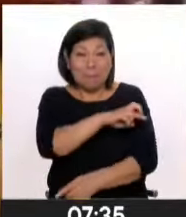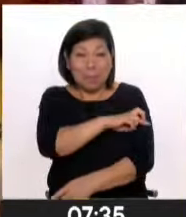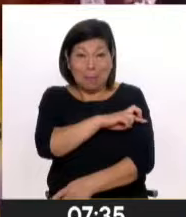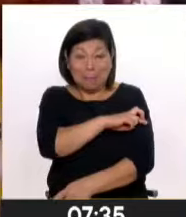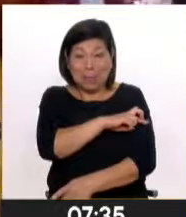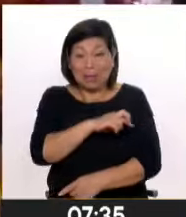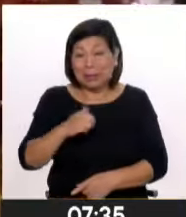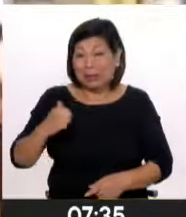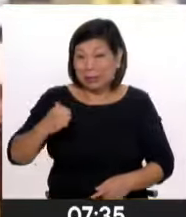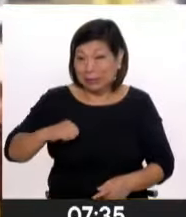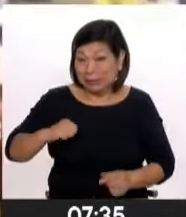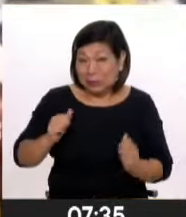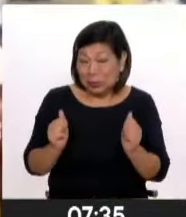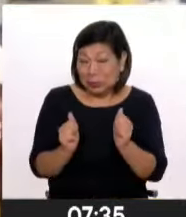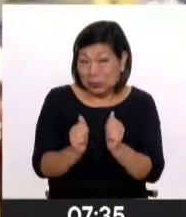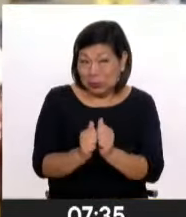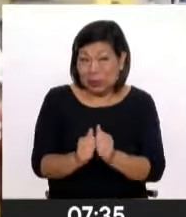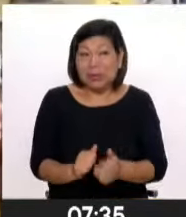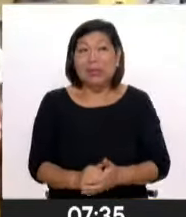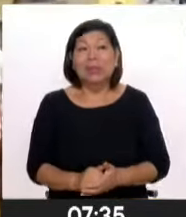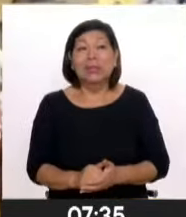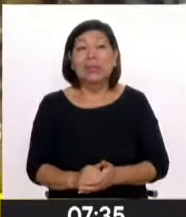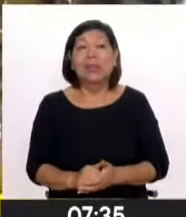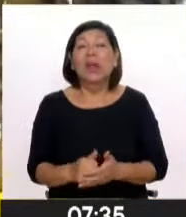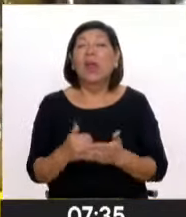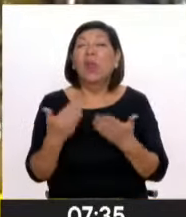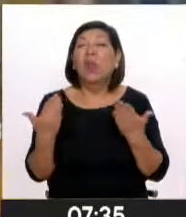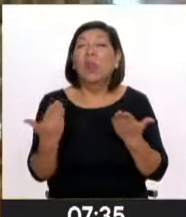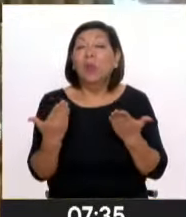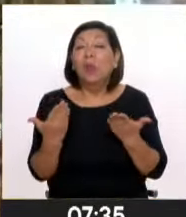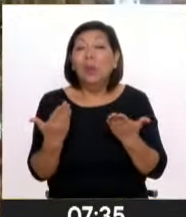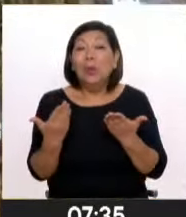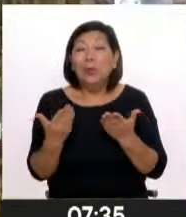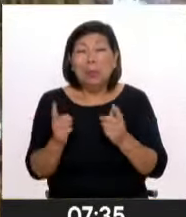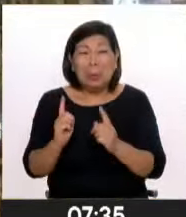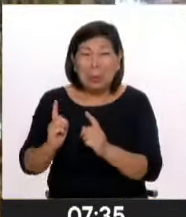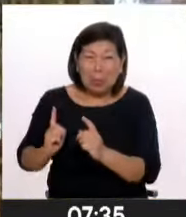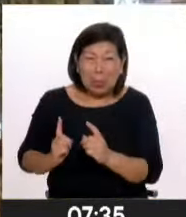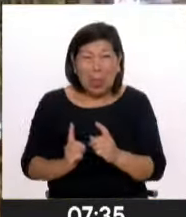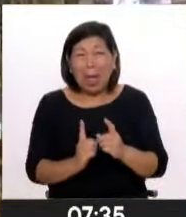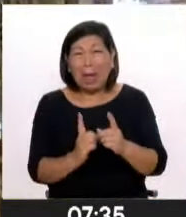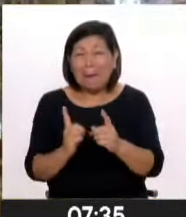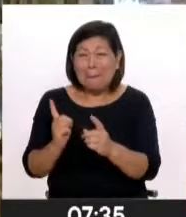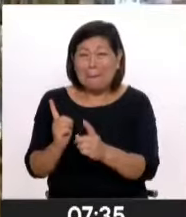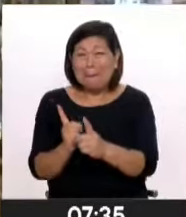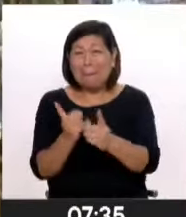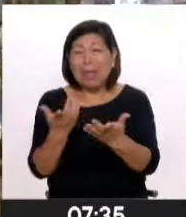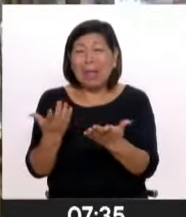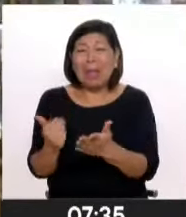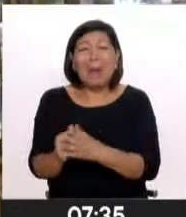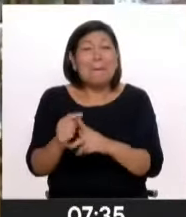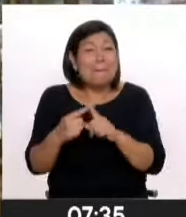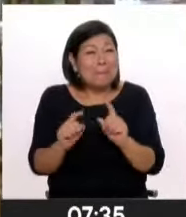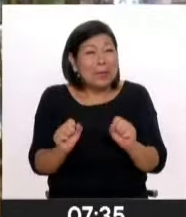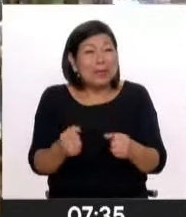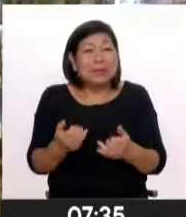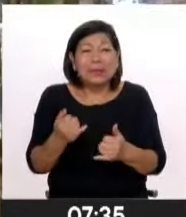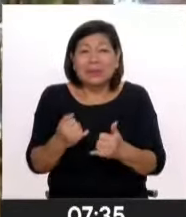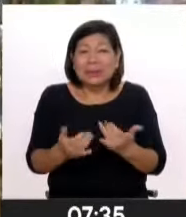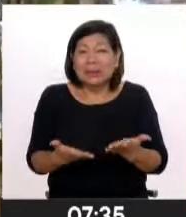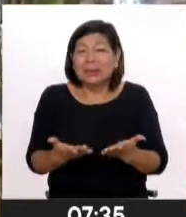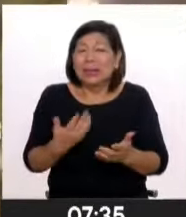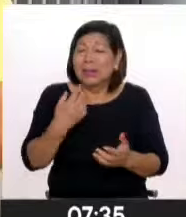Yanapaqui, junto con el grupo Terna Norte 2, empezaron una persecución en la que los efectivos